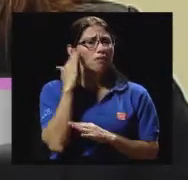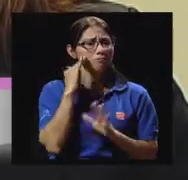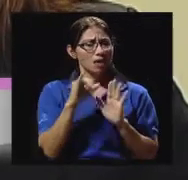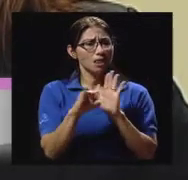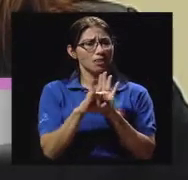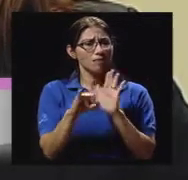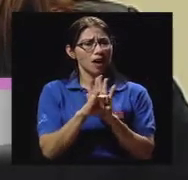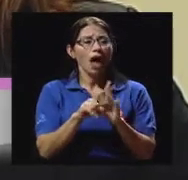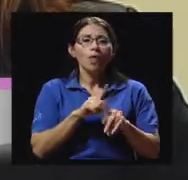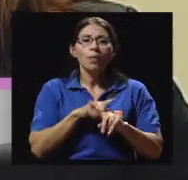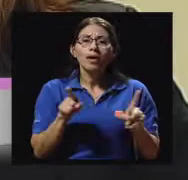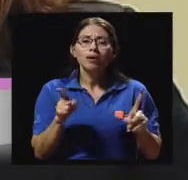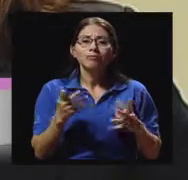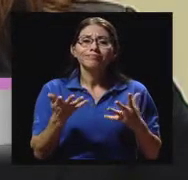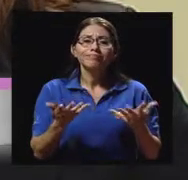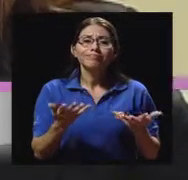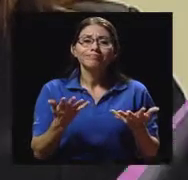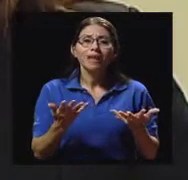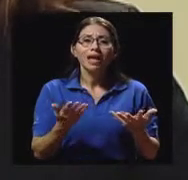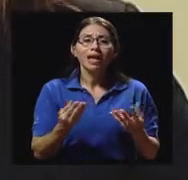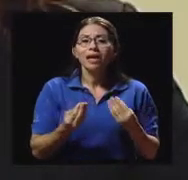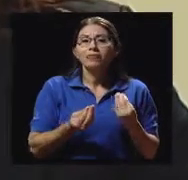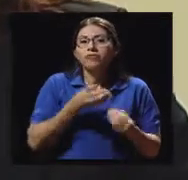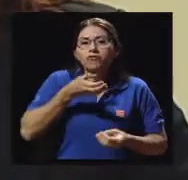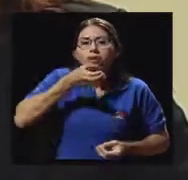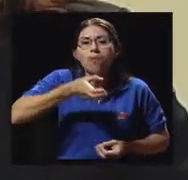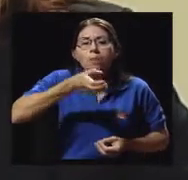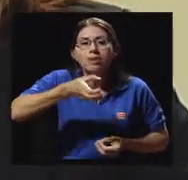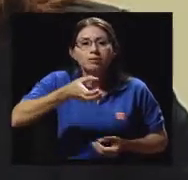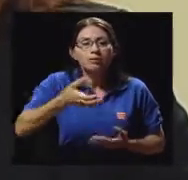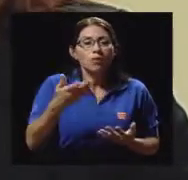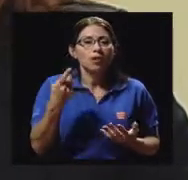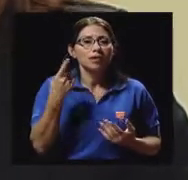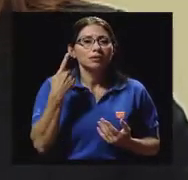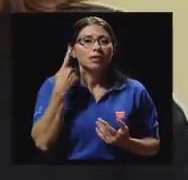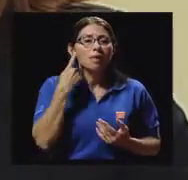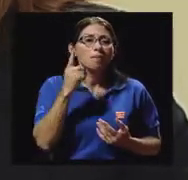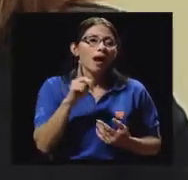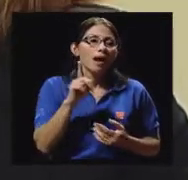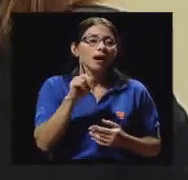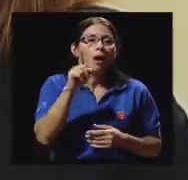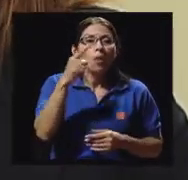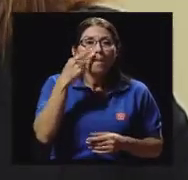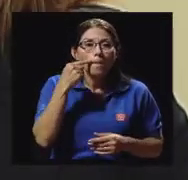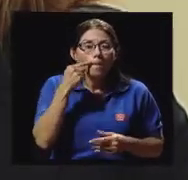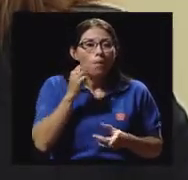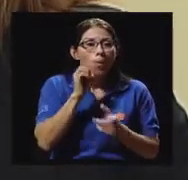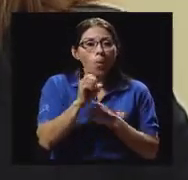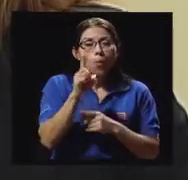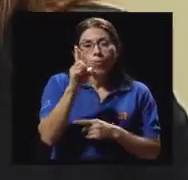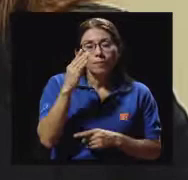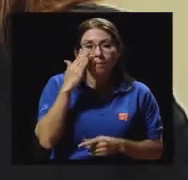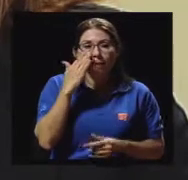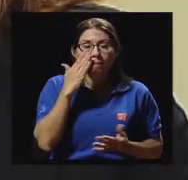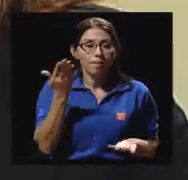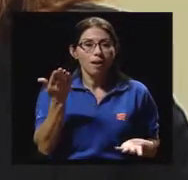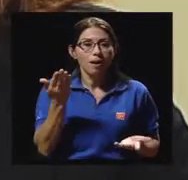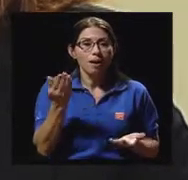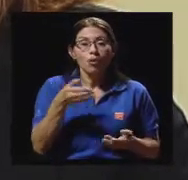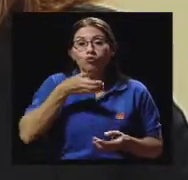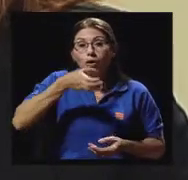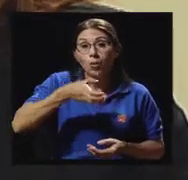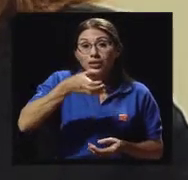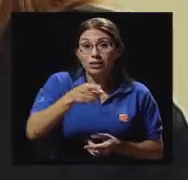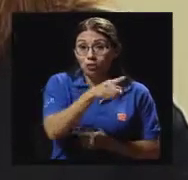identificado, ¿verdad?, pero ¿qué acciones o, por ejemplo, qué recomendaciones podrían darle ustedes a este padre, madre, incluso también